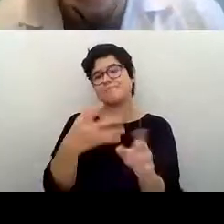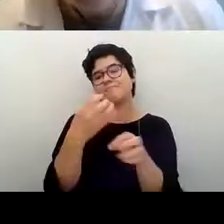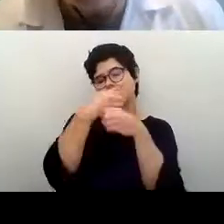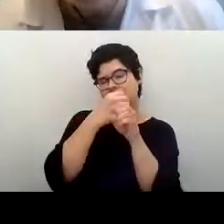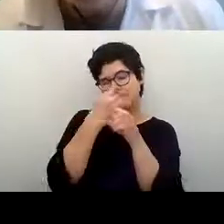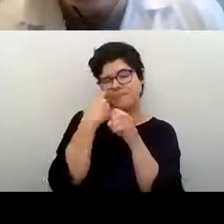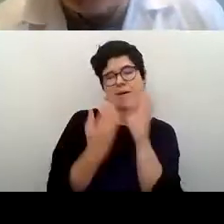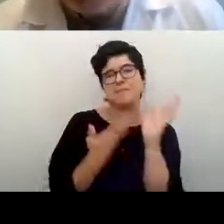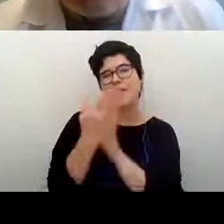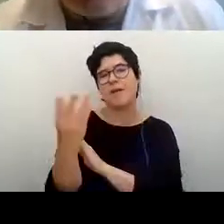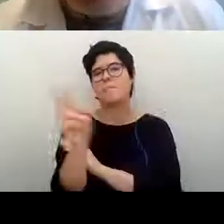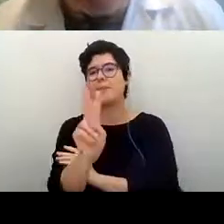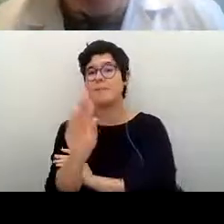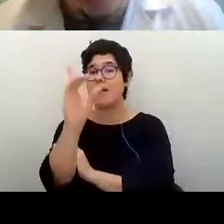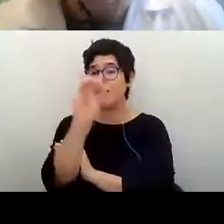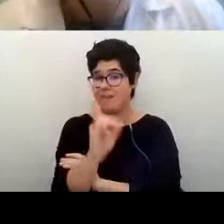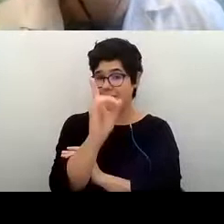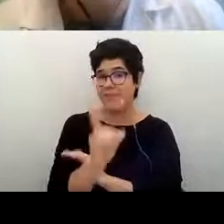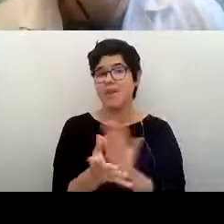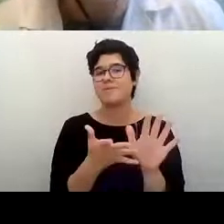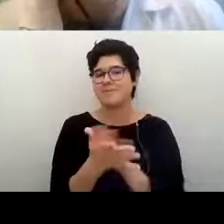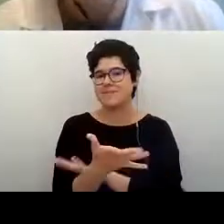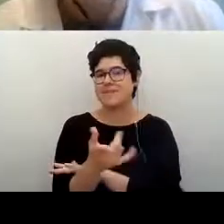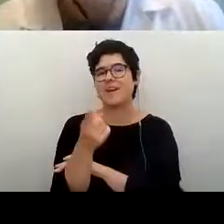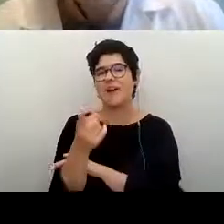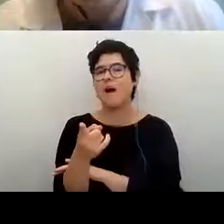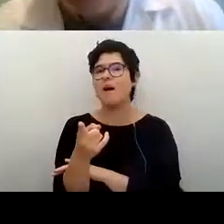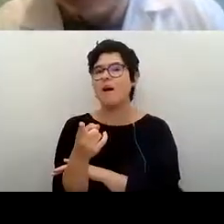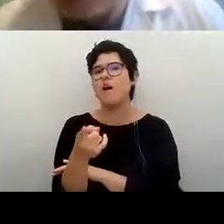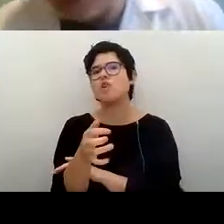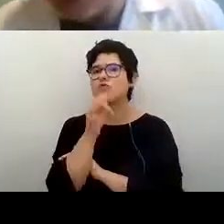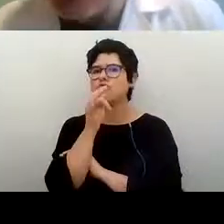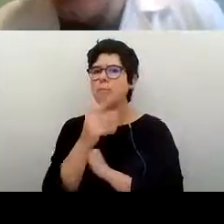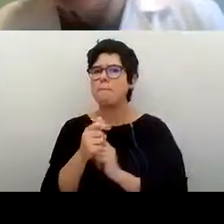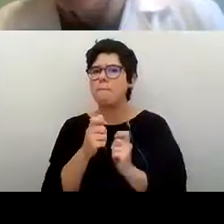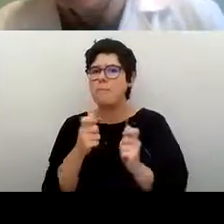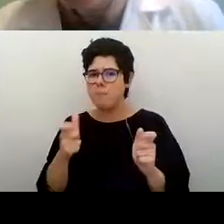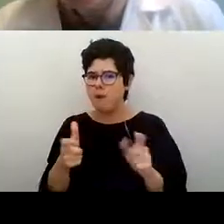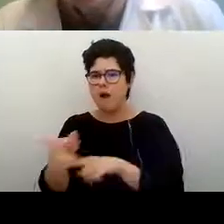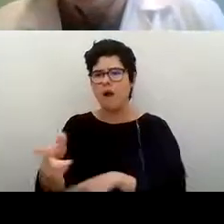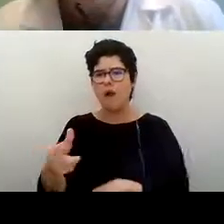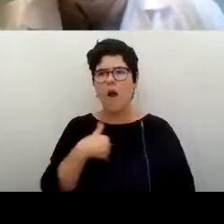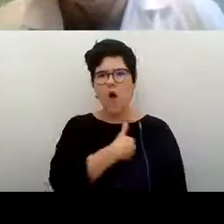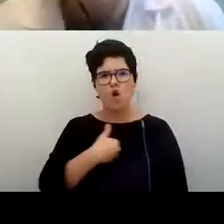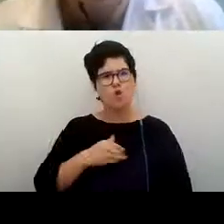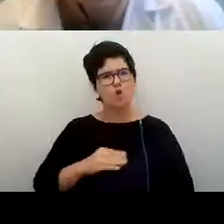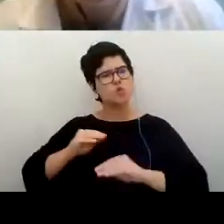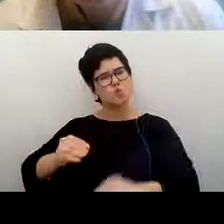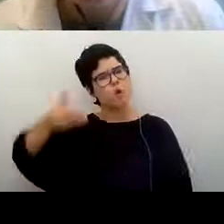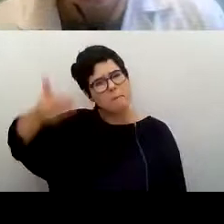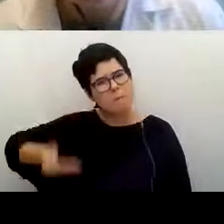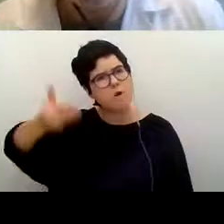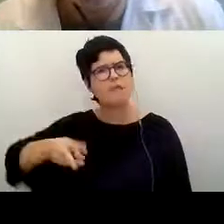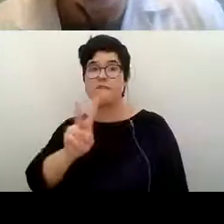webinar, vamos encontrando cada vez más funciones de esa vitamina D y cada vez nos interesa más determinar si la vitamina D